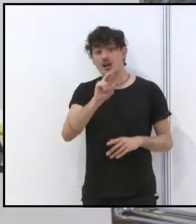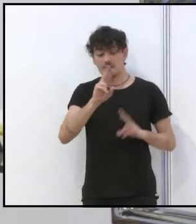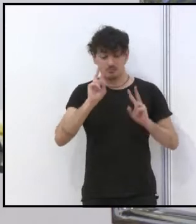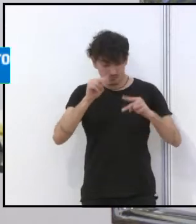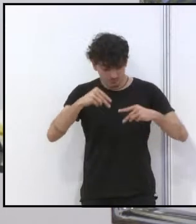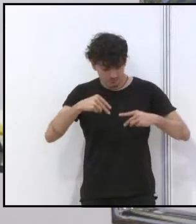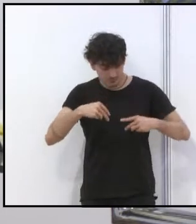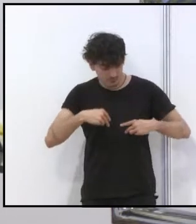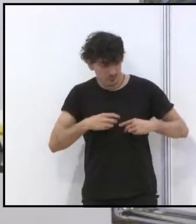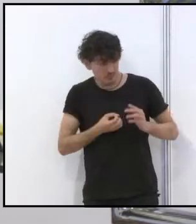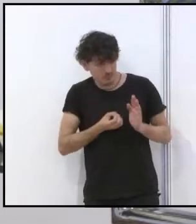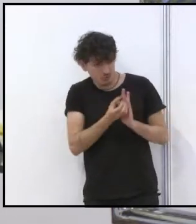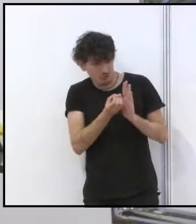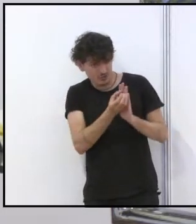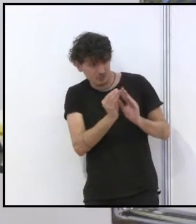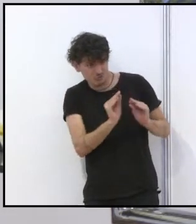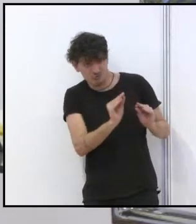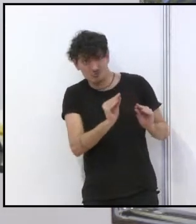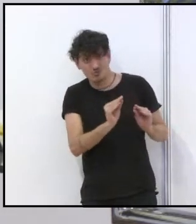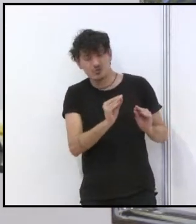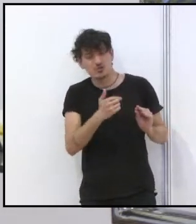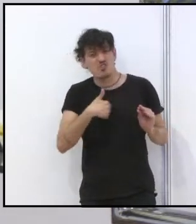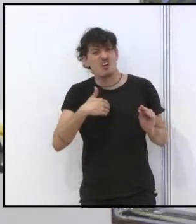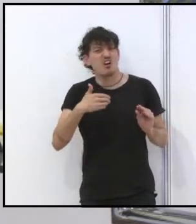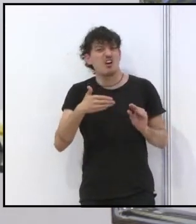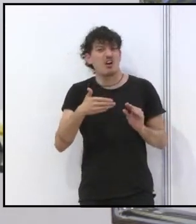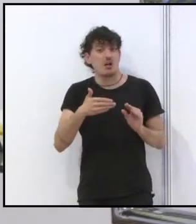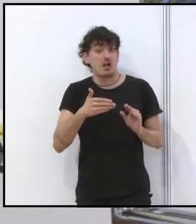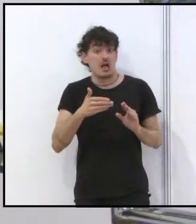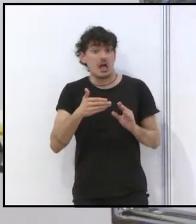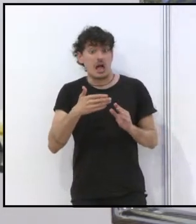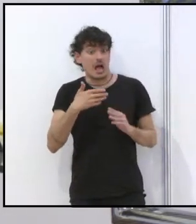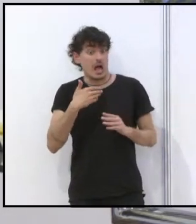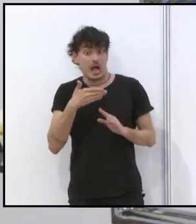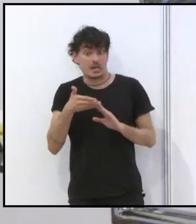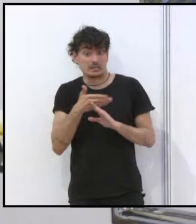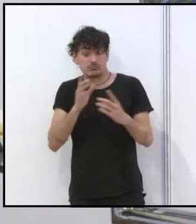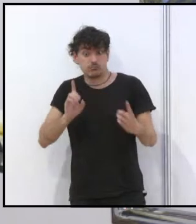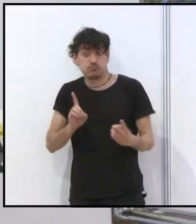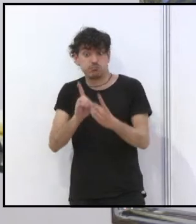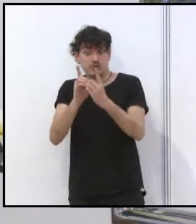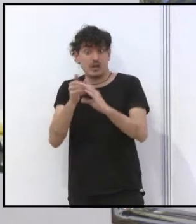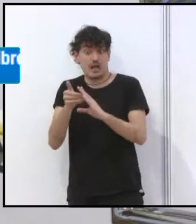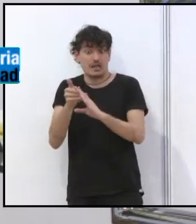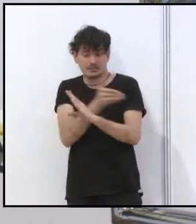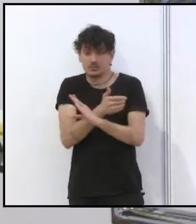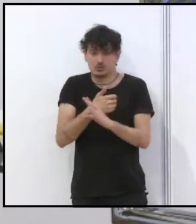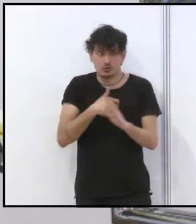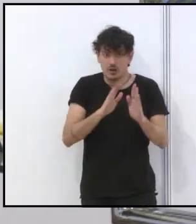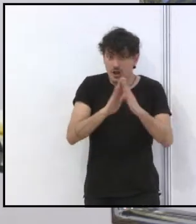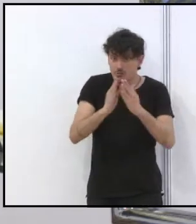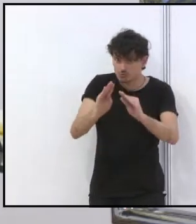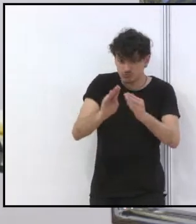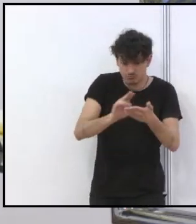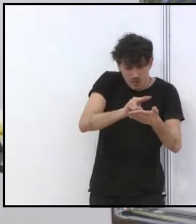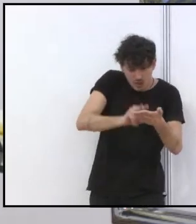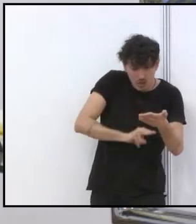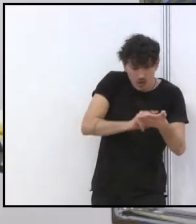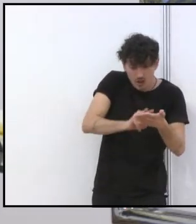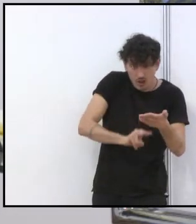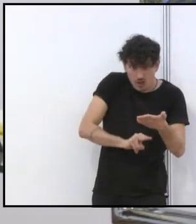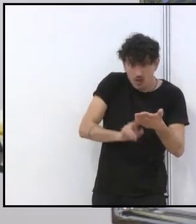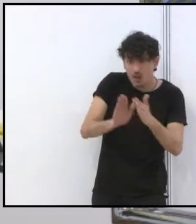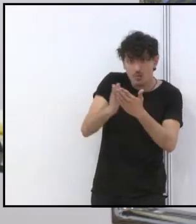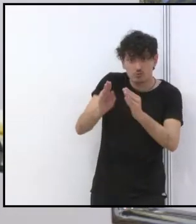que yo a Clara la conocí antes leyéndola que en persona. Y lo que me interesan muchas cosas de la obra